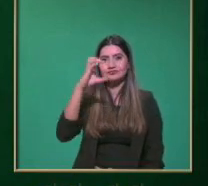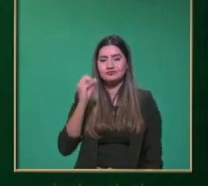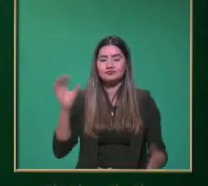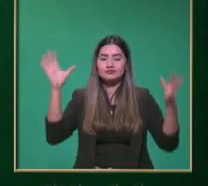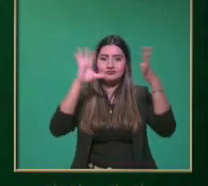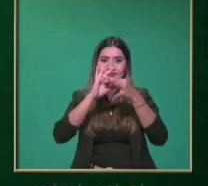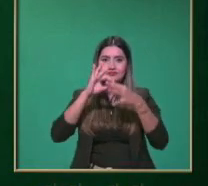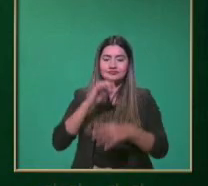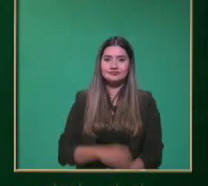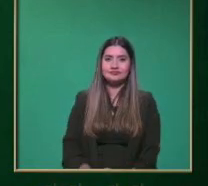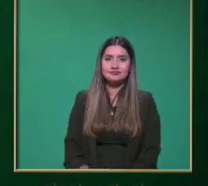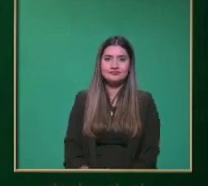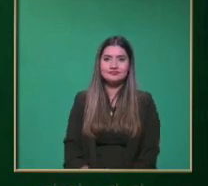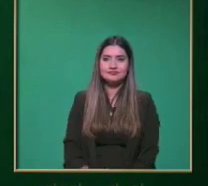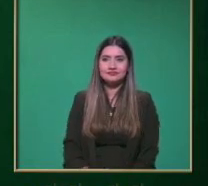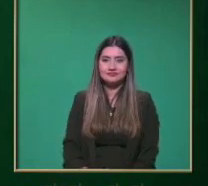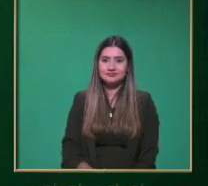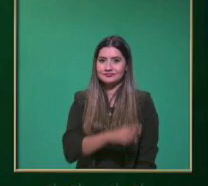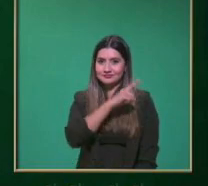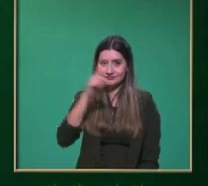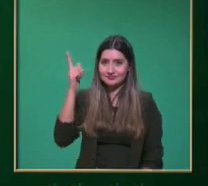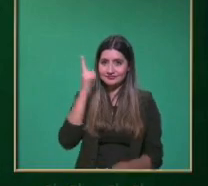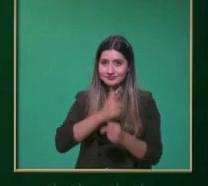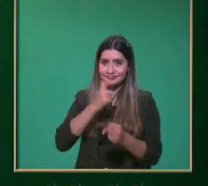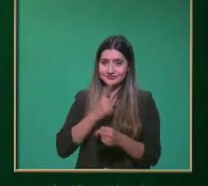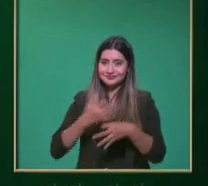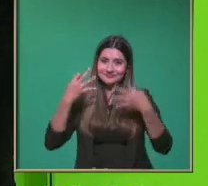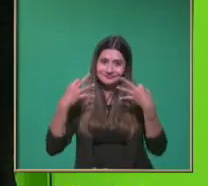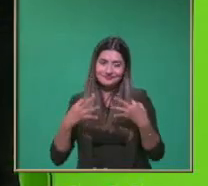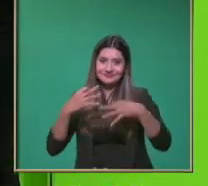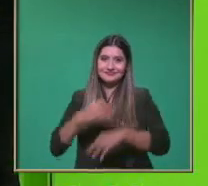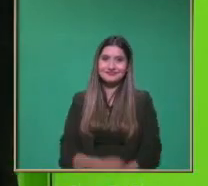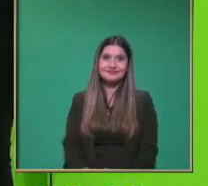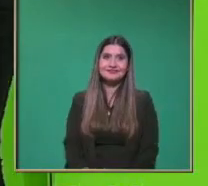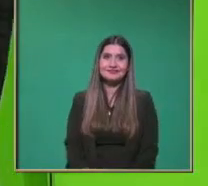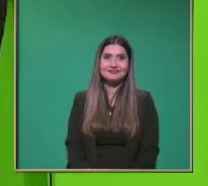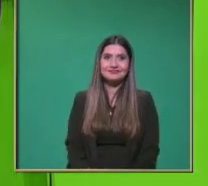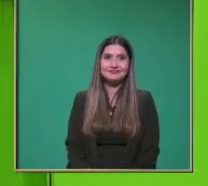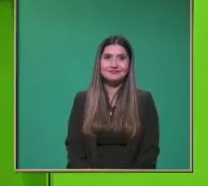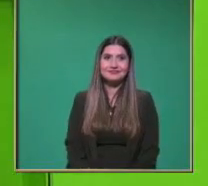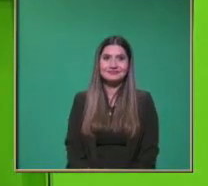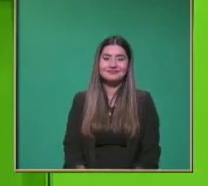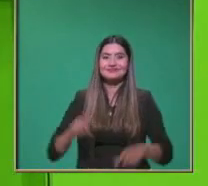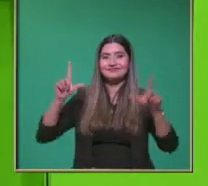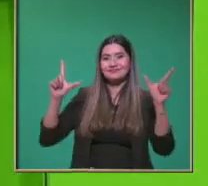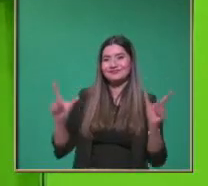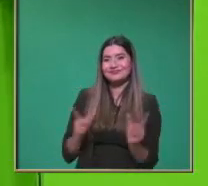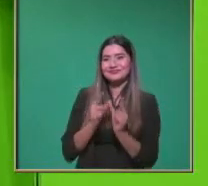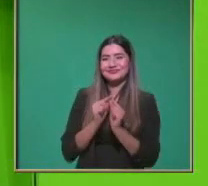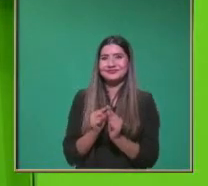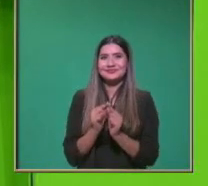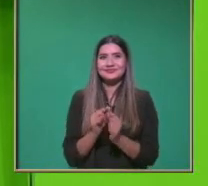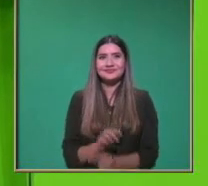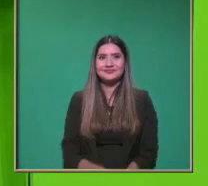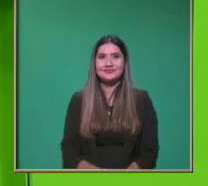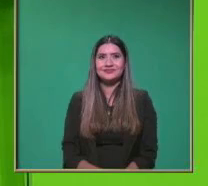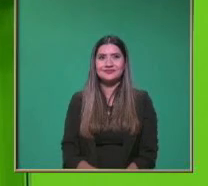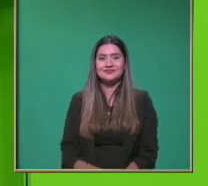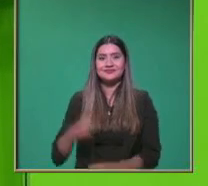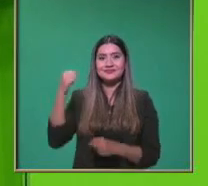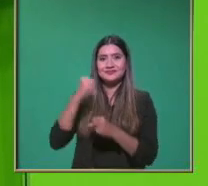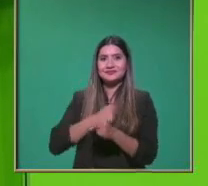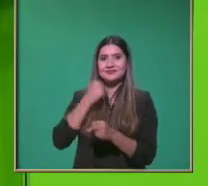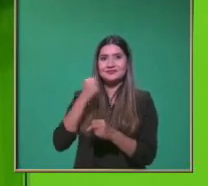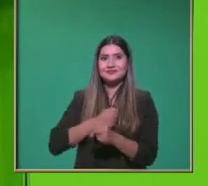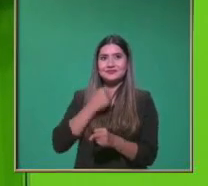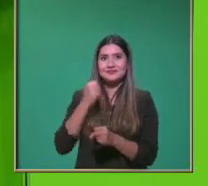Gracias por ayudarnos, niños. Ustedes lo descubrieron muy bien. Y ya con esto nosotros terminamos el repaso de lo